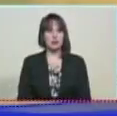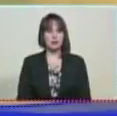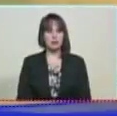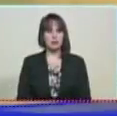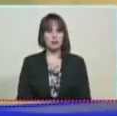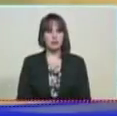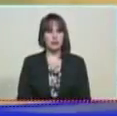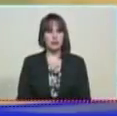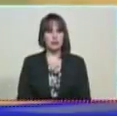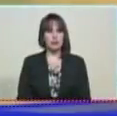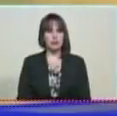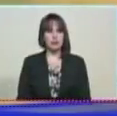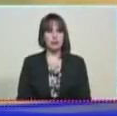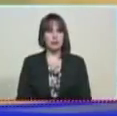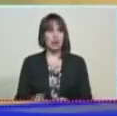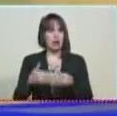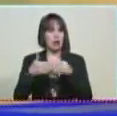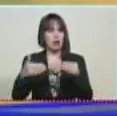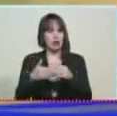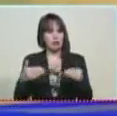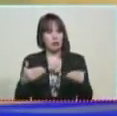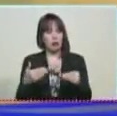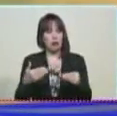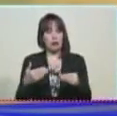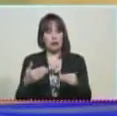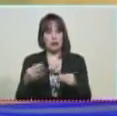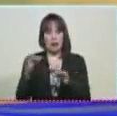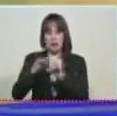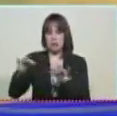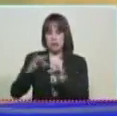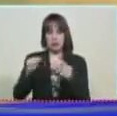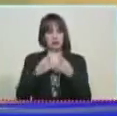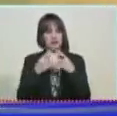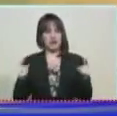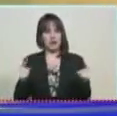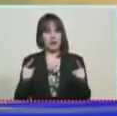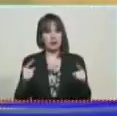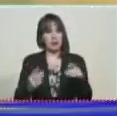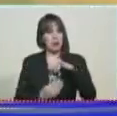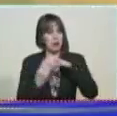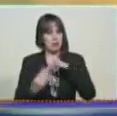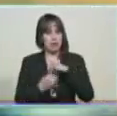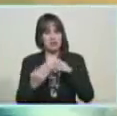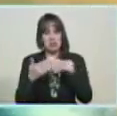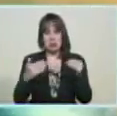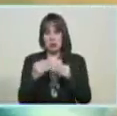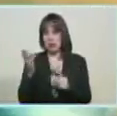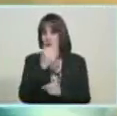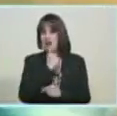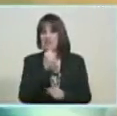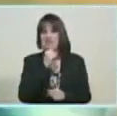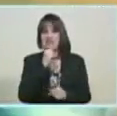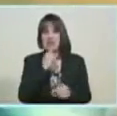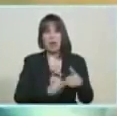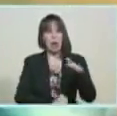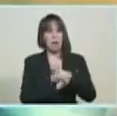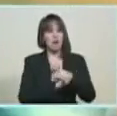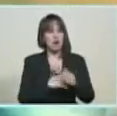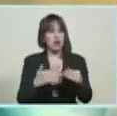El Petro tiene algo que el dólar no tiene. El dólar no tiene base. ¿Qué sustenta el dólar?